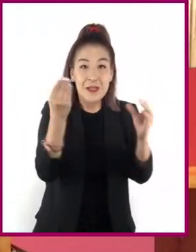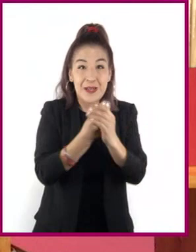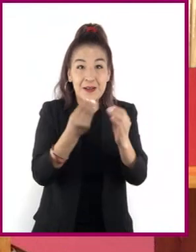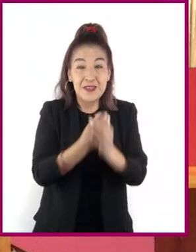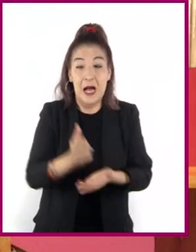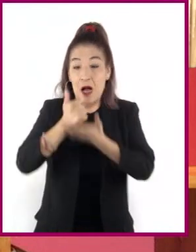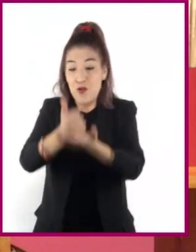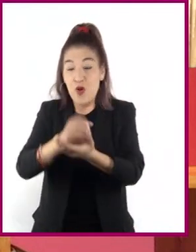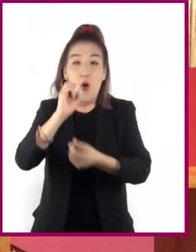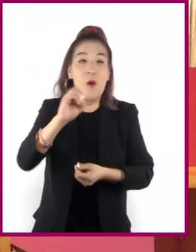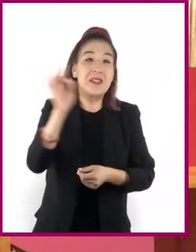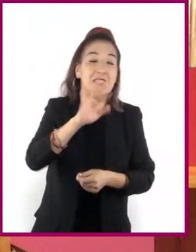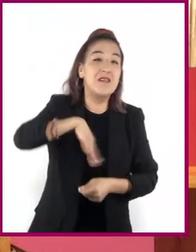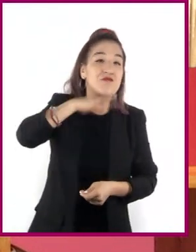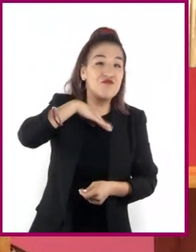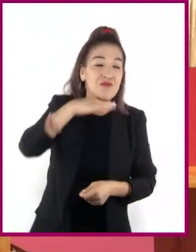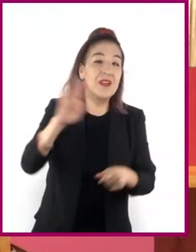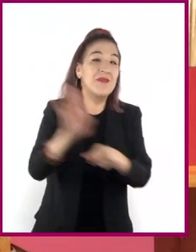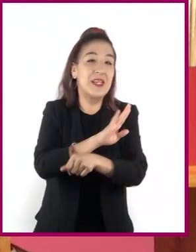algún otro comentario